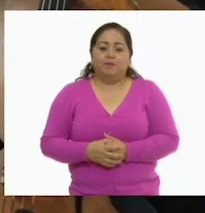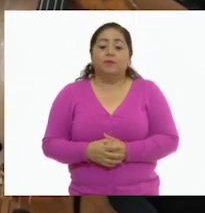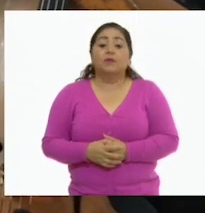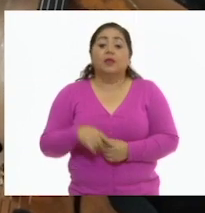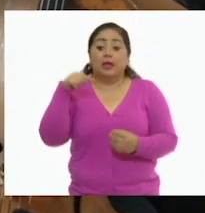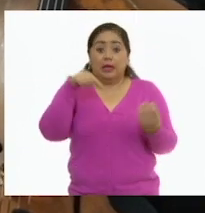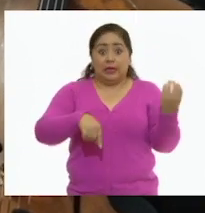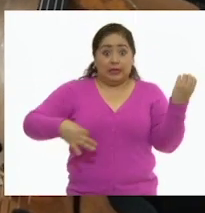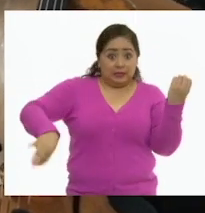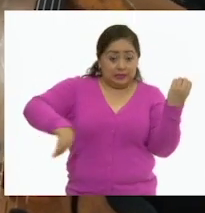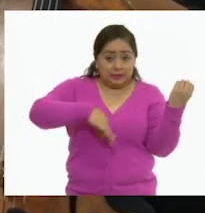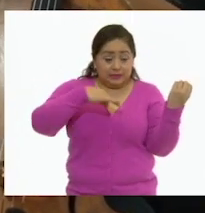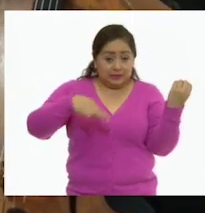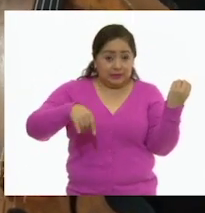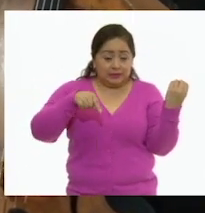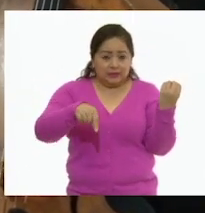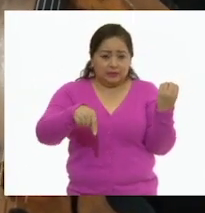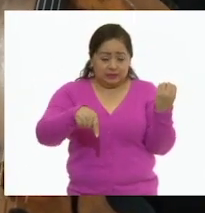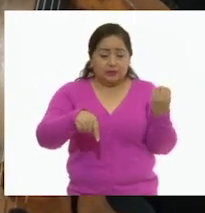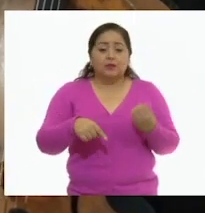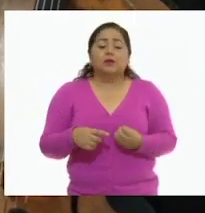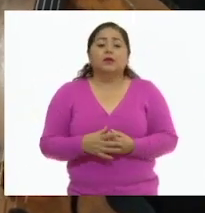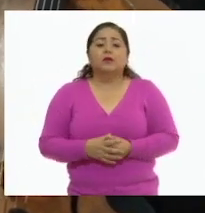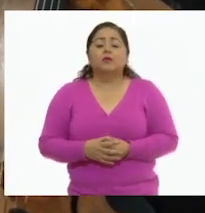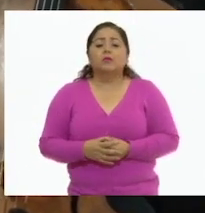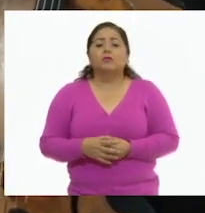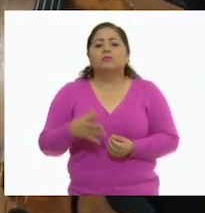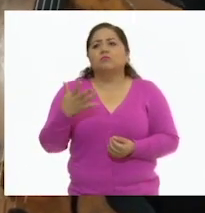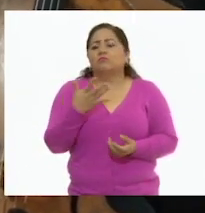El violonchelo carecía